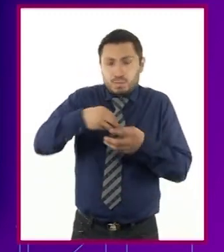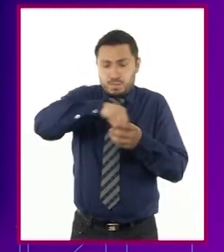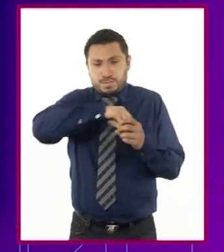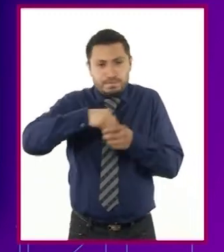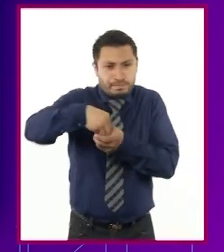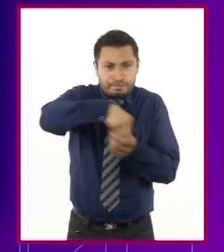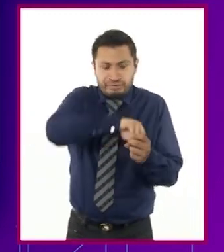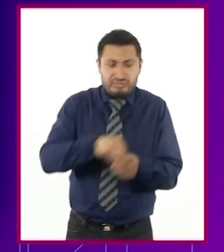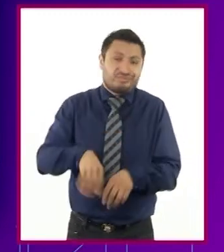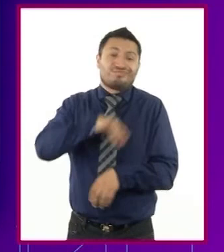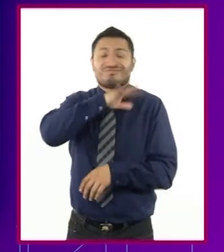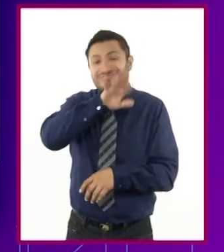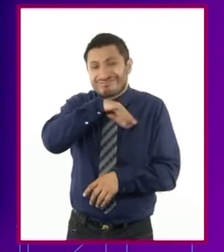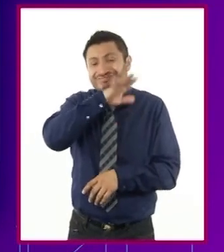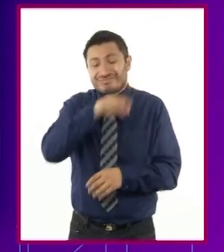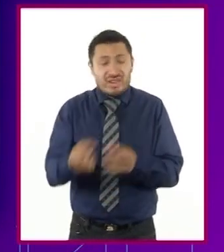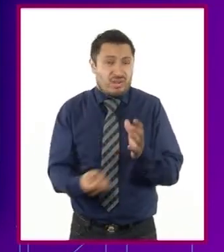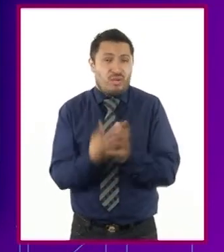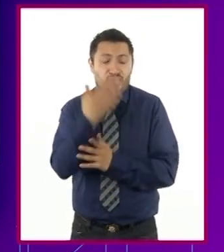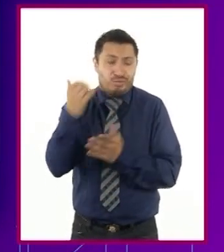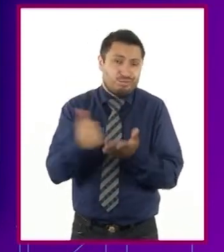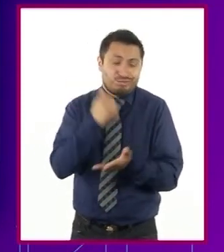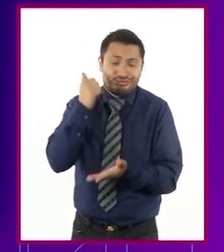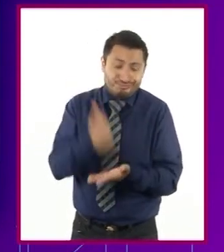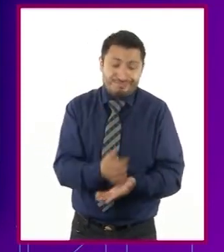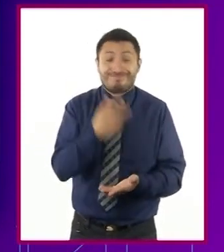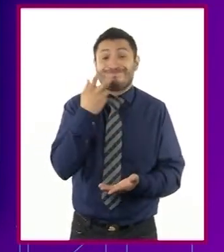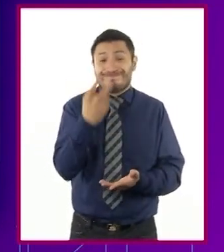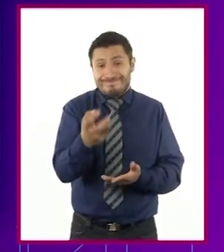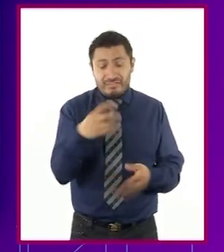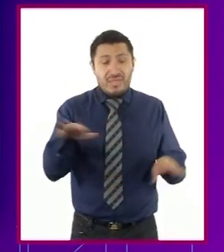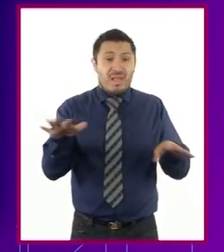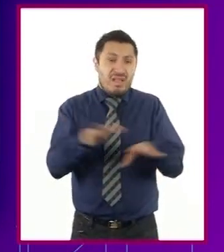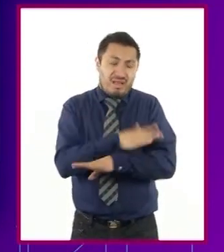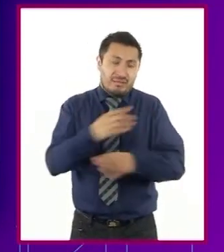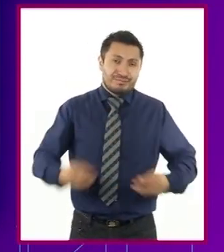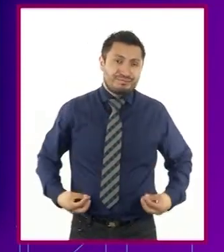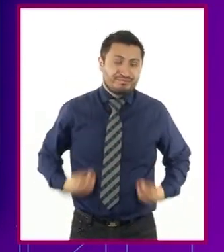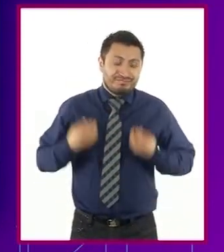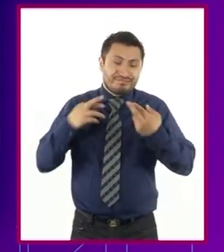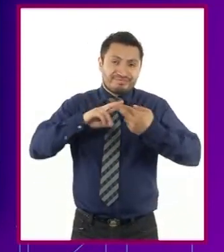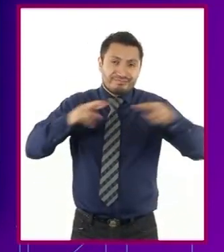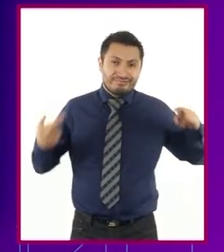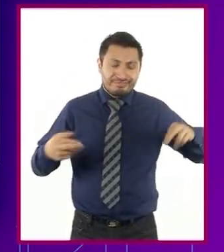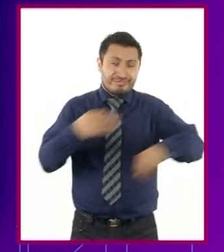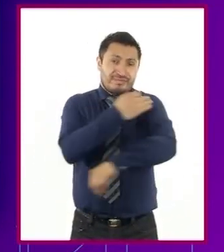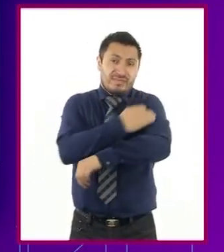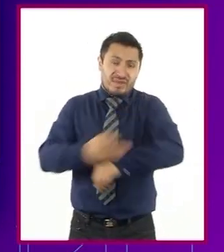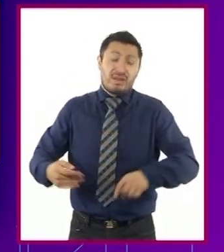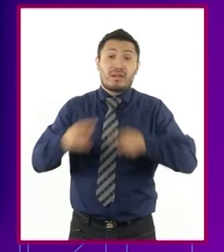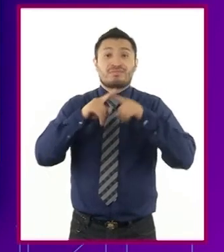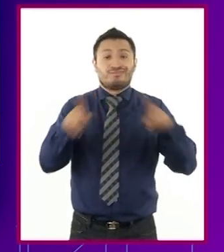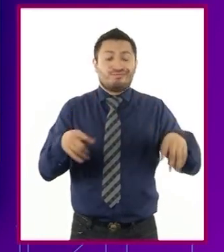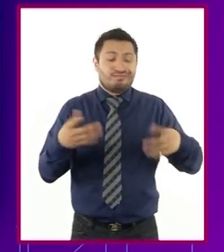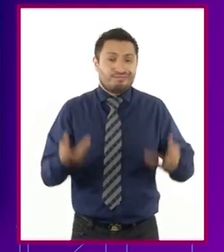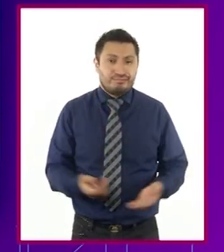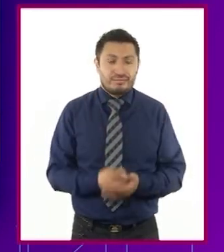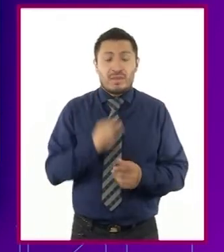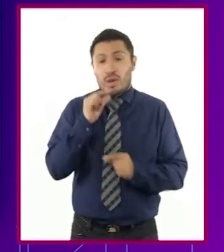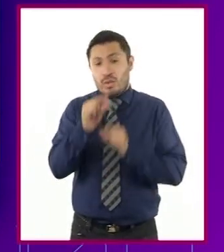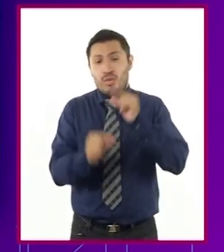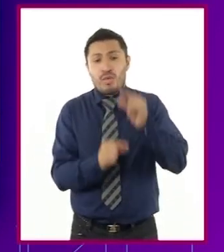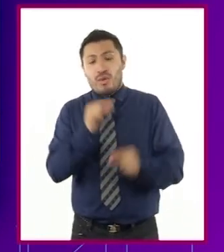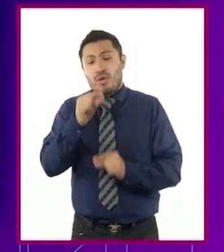a la contaminación de las nuevas ciudades y con ello, al cambio de vida y de relaciones con su familia. Gradualmente,